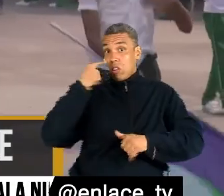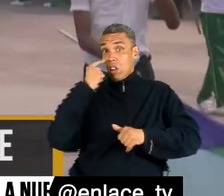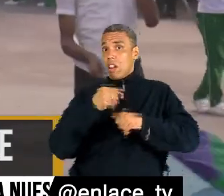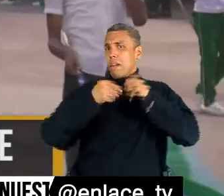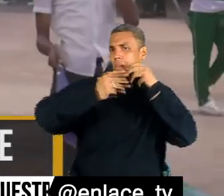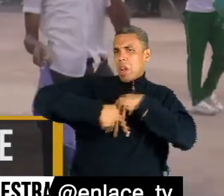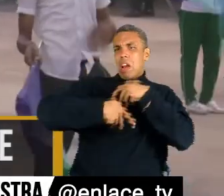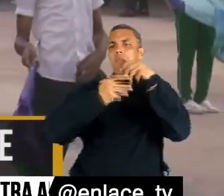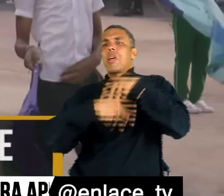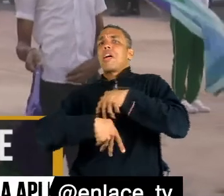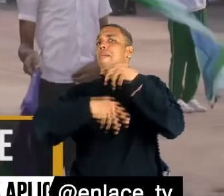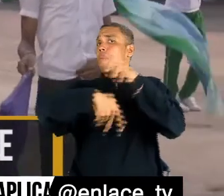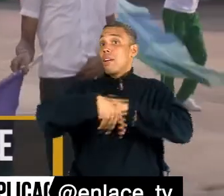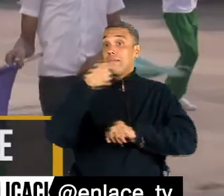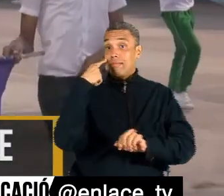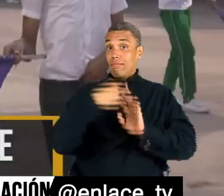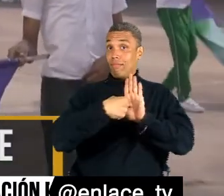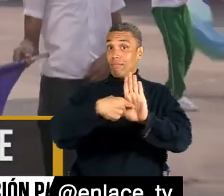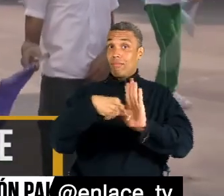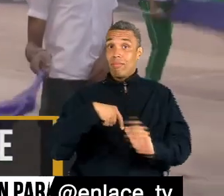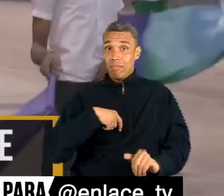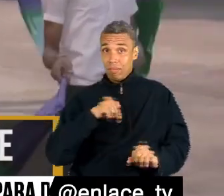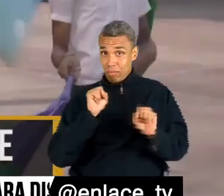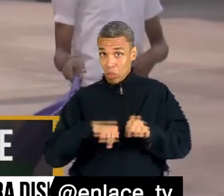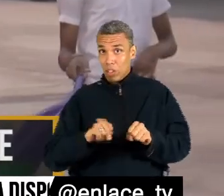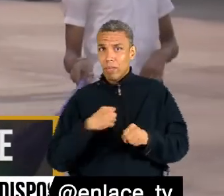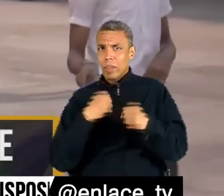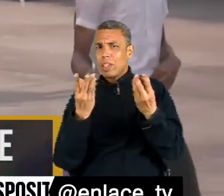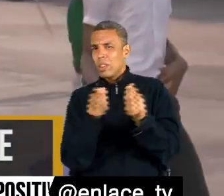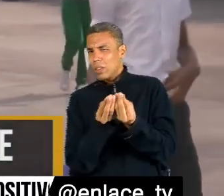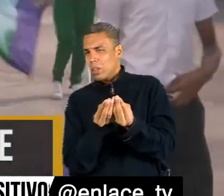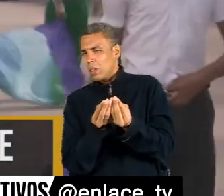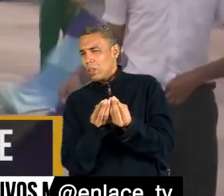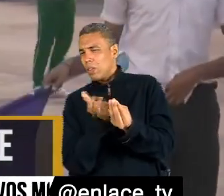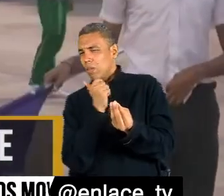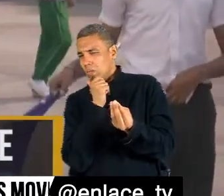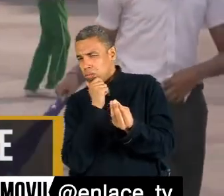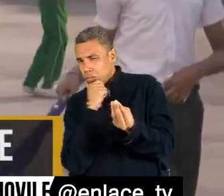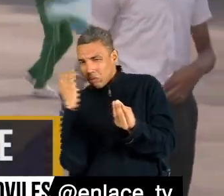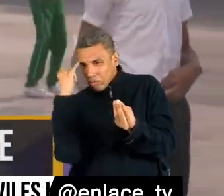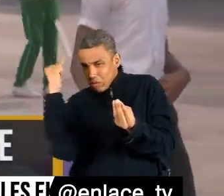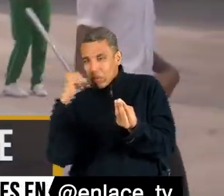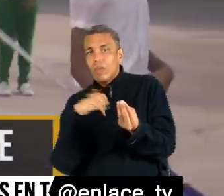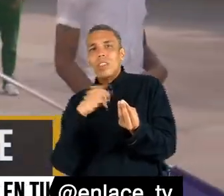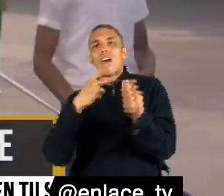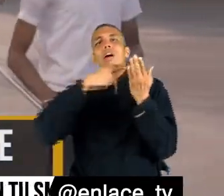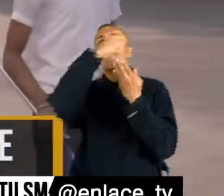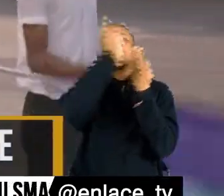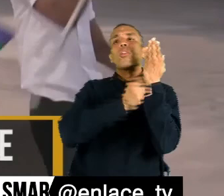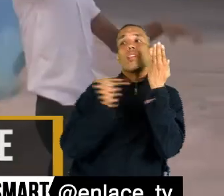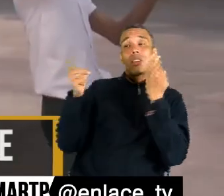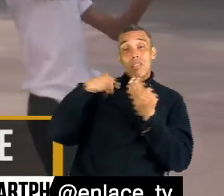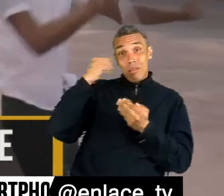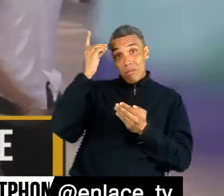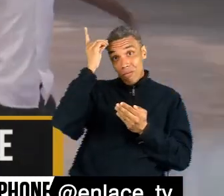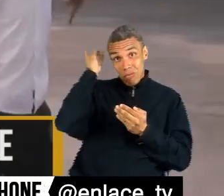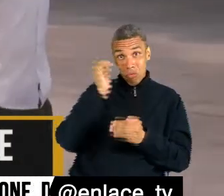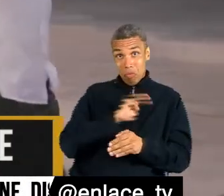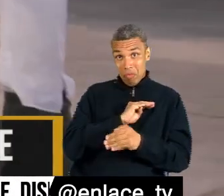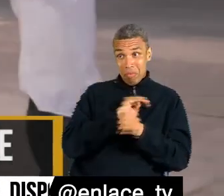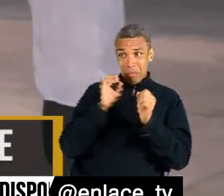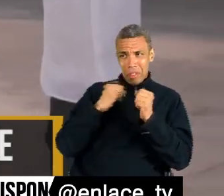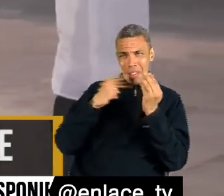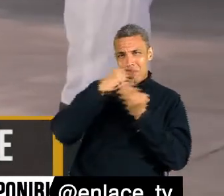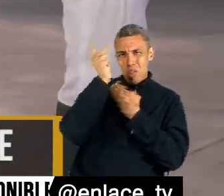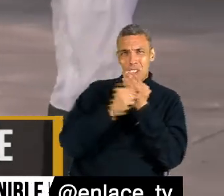ahorita estamos en el pro de montar la gran banda Ciudad Barranca Bermeja en compañía del proyecto de la administración municipal, y a partir del